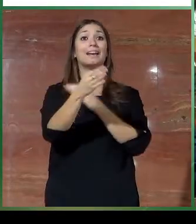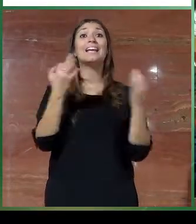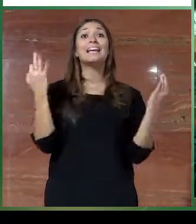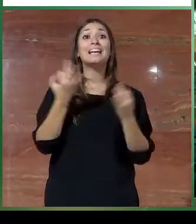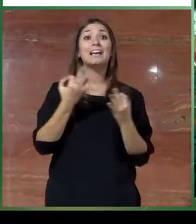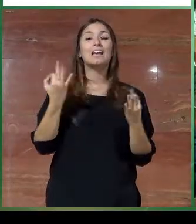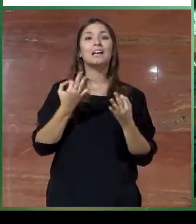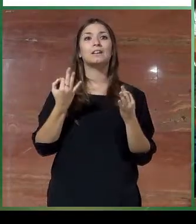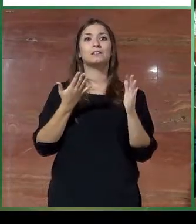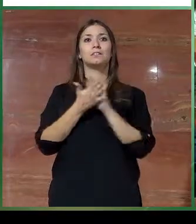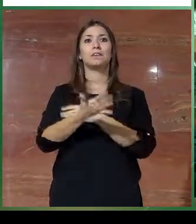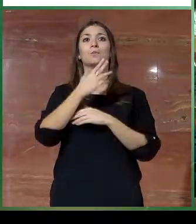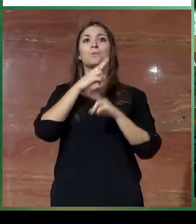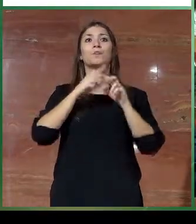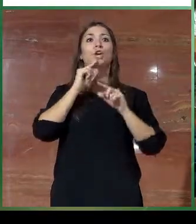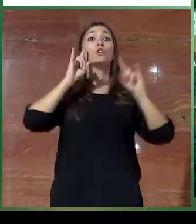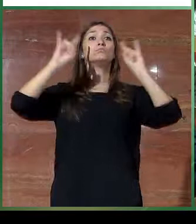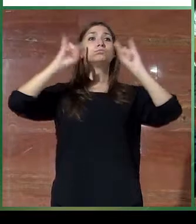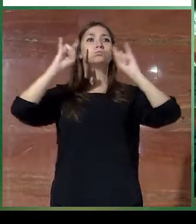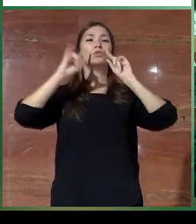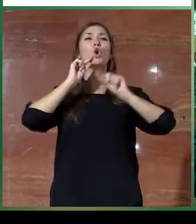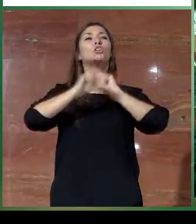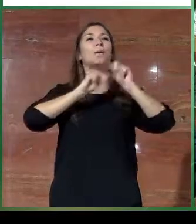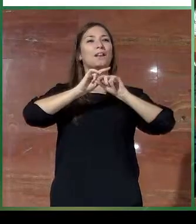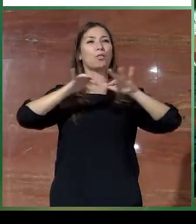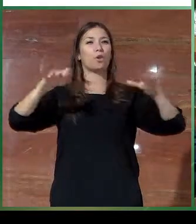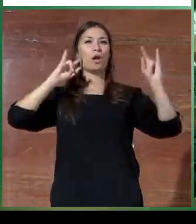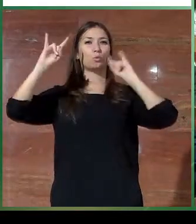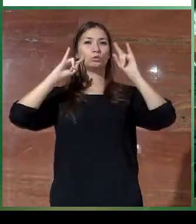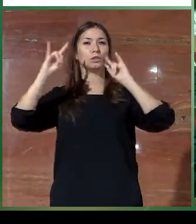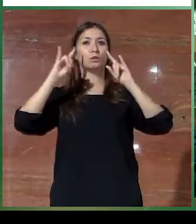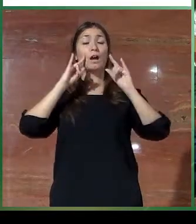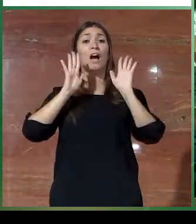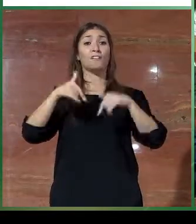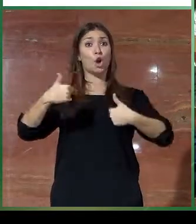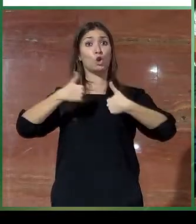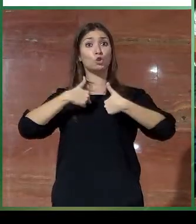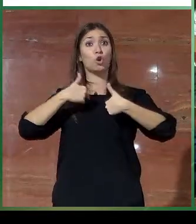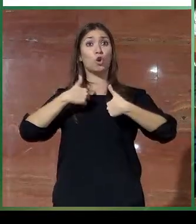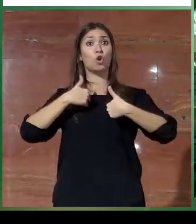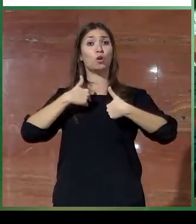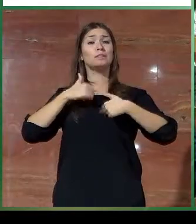la contaminación acústica, lo que supone, porque yo tengo una sensibilidad